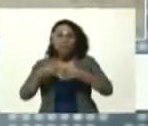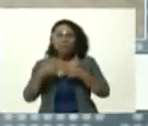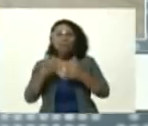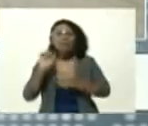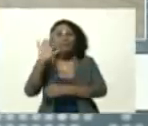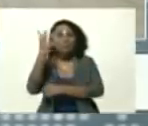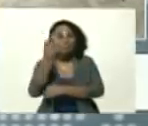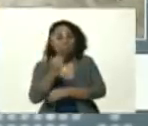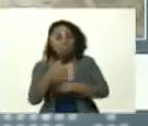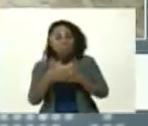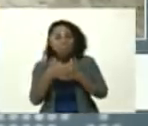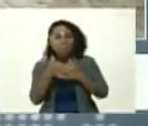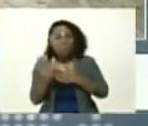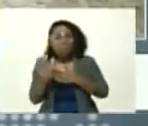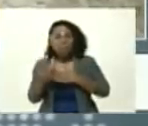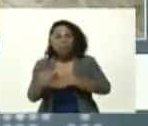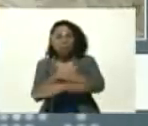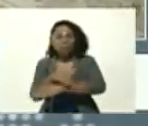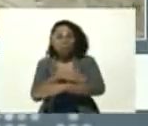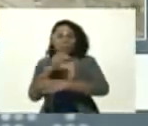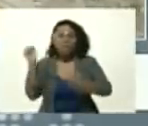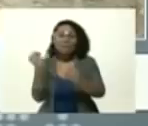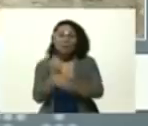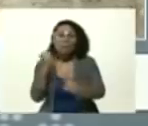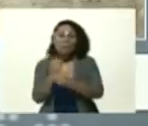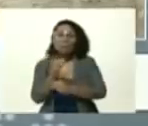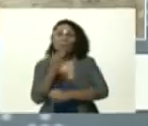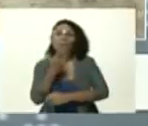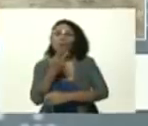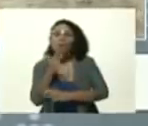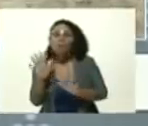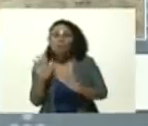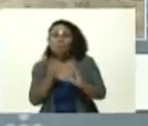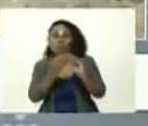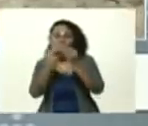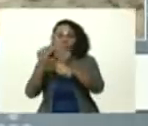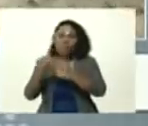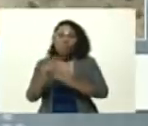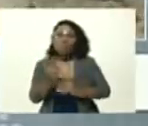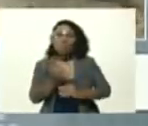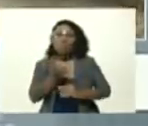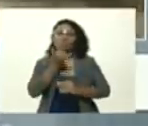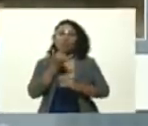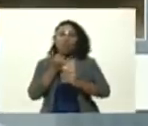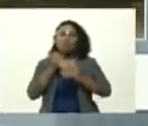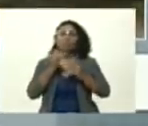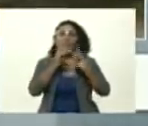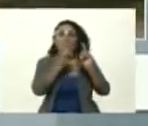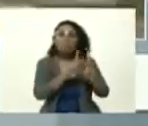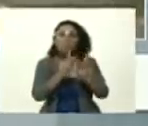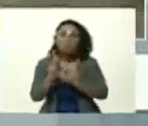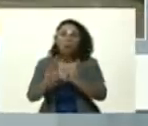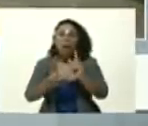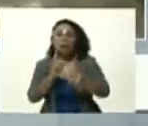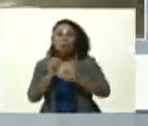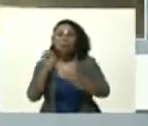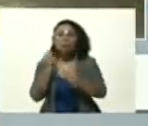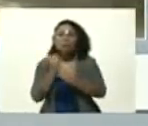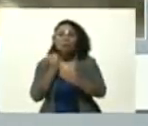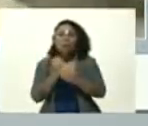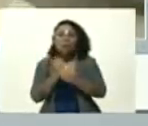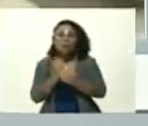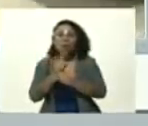paso, pero hay que hacer trabajos para, por ejemplo, corregir algunas fallas de borde. Hay que hacer algunos trabajos para corregir